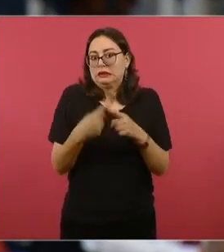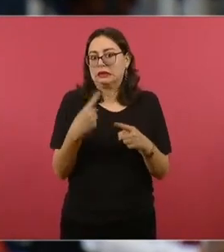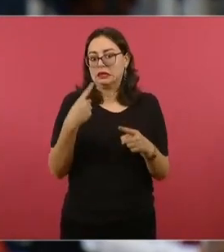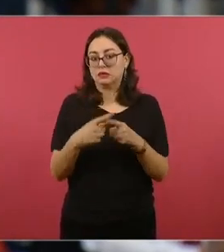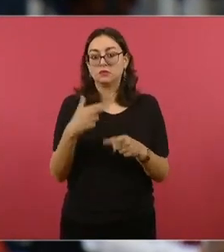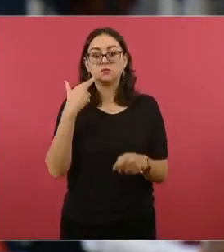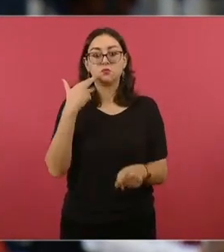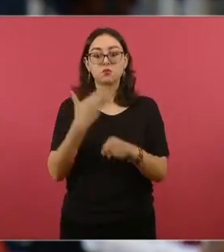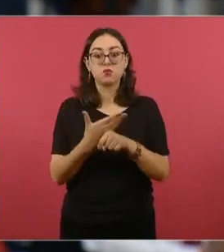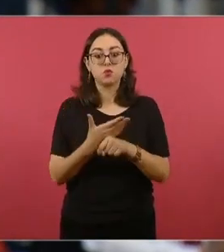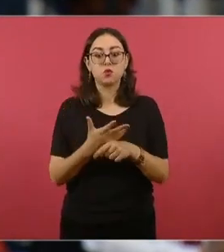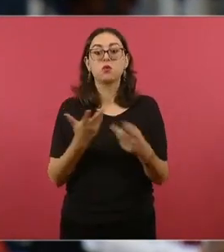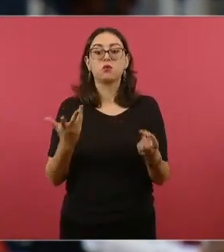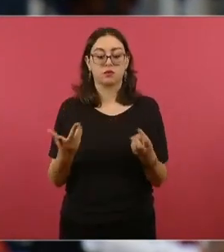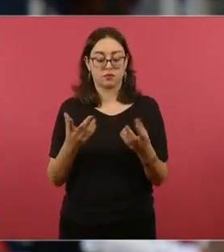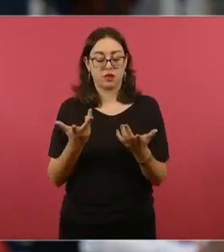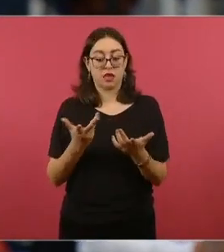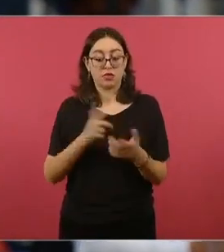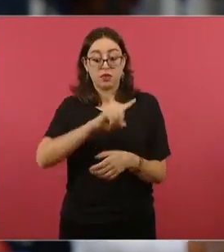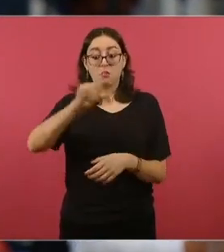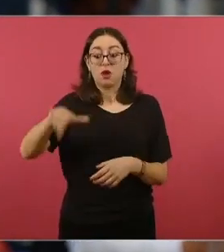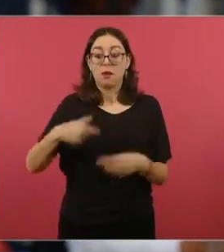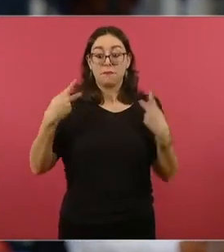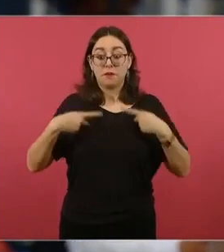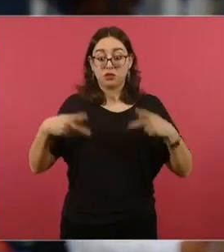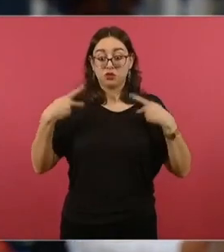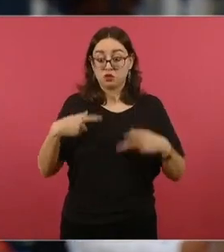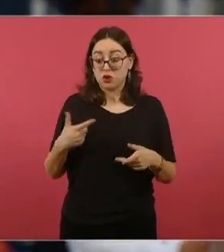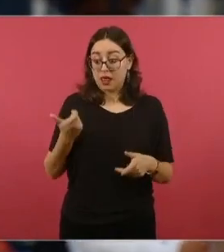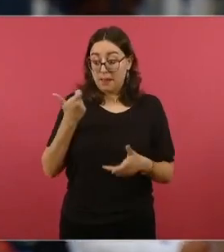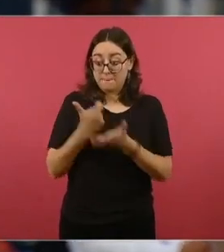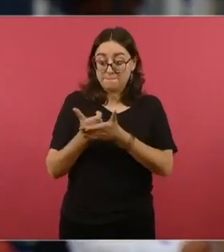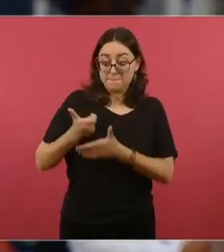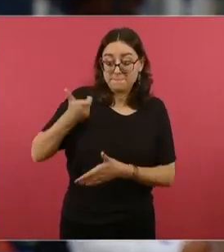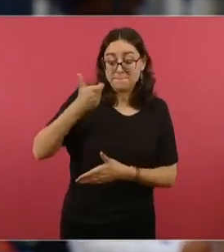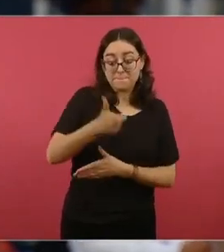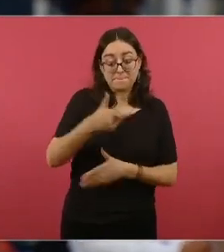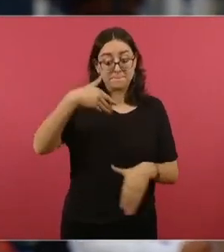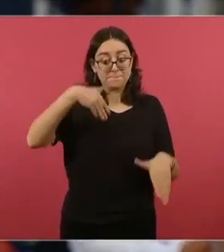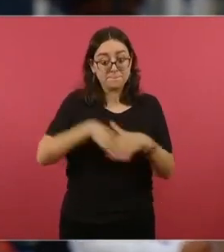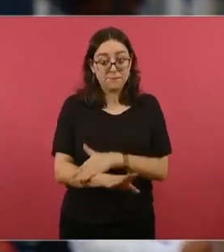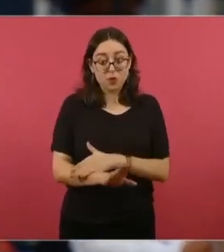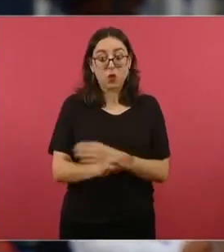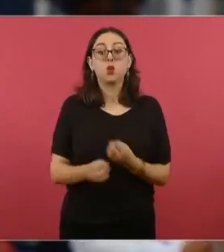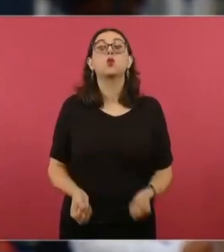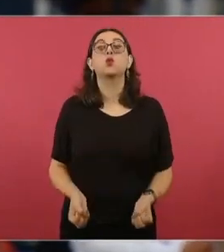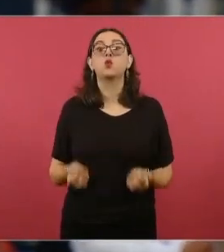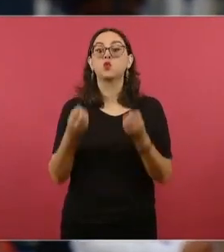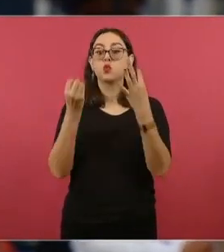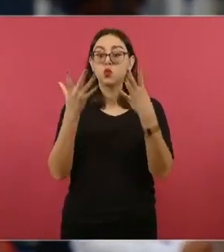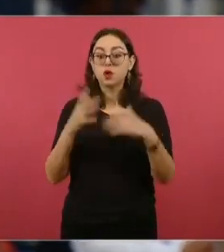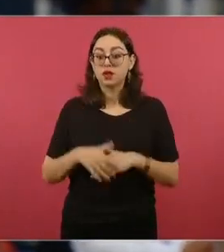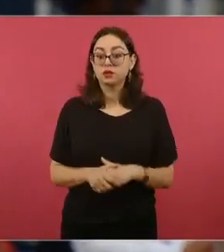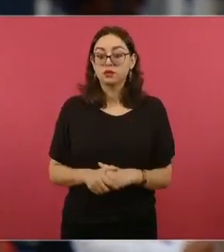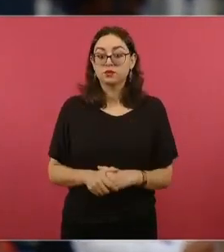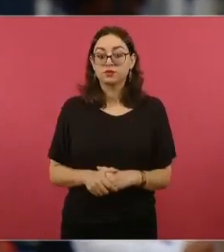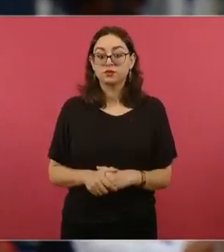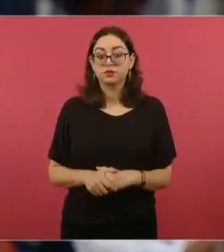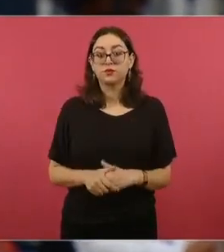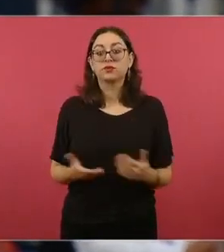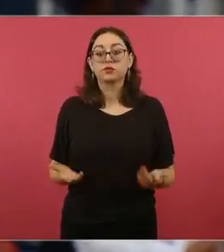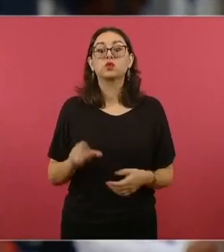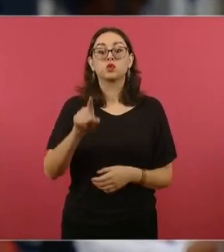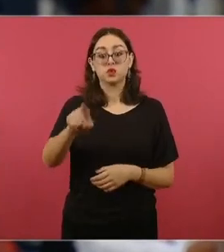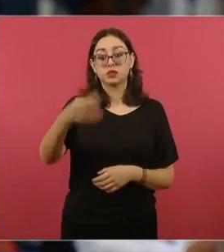Preguntar cuál será el costo para el usuario. Haciendo un poco de memoria, presidente, usted conoce muy bien cómo